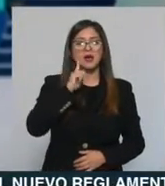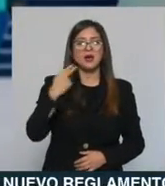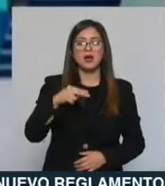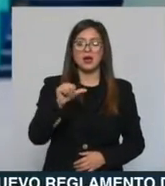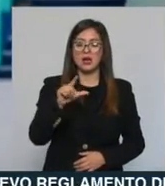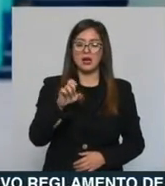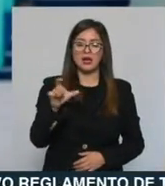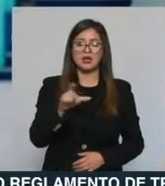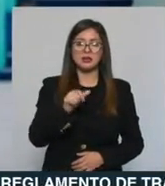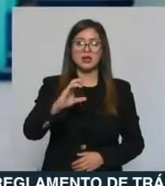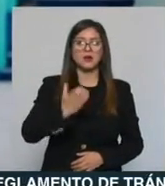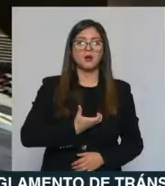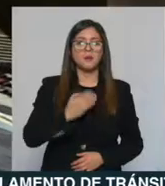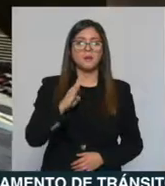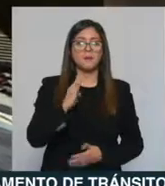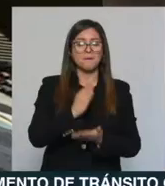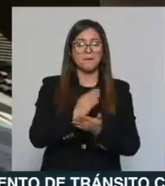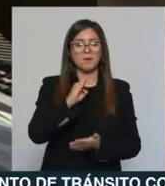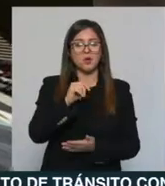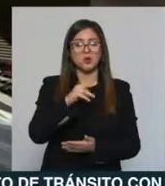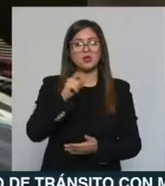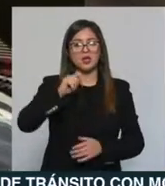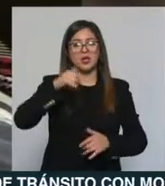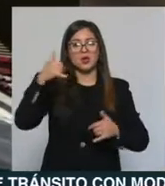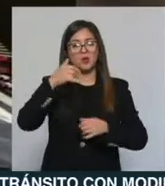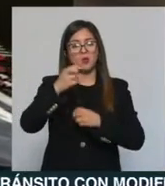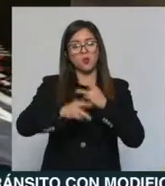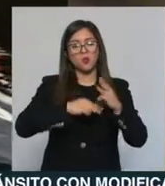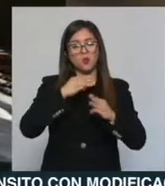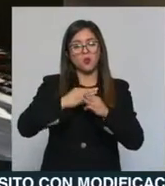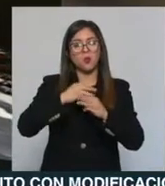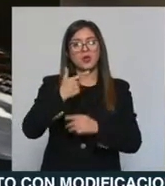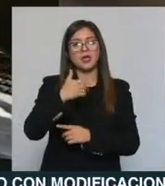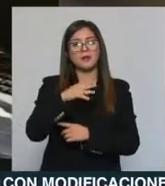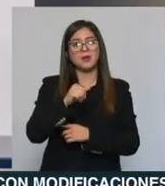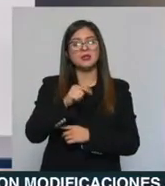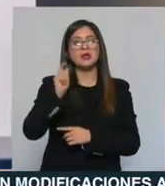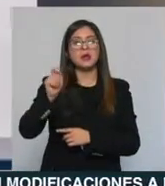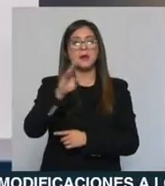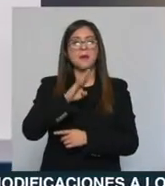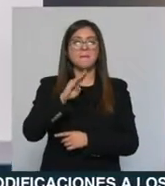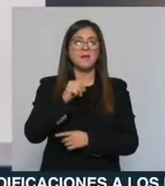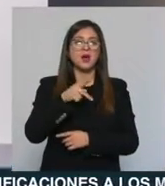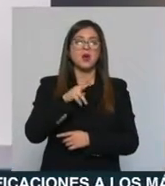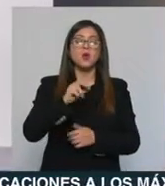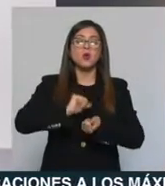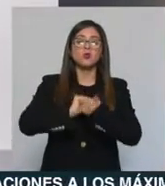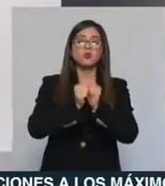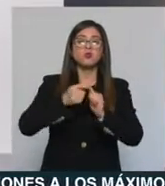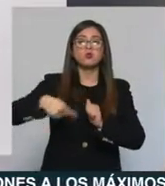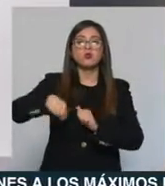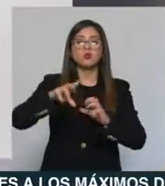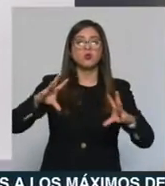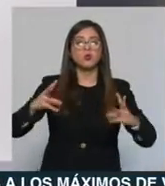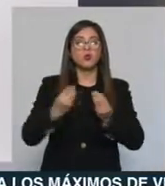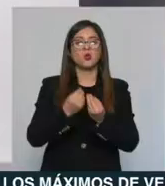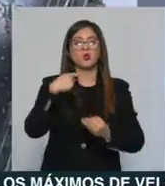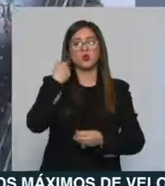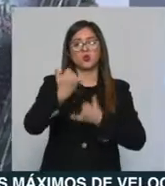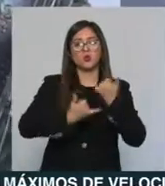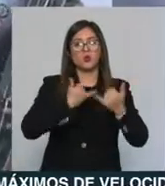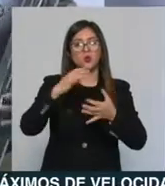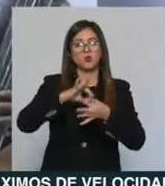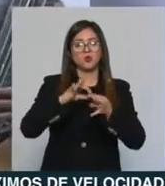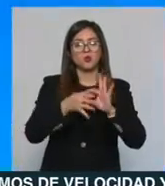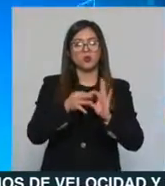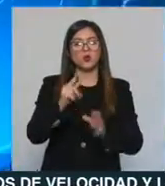Moreno se colgó el bronce en la prueba de salto en la Copa del Mundo de Gimnasia Artística que se realizó en Bakú, Azerbaiyán, y que forma parte del proceso a los Juegos Olímpicos